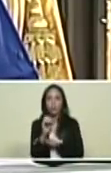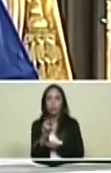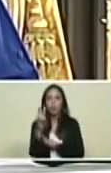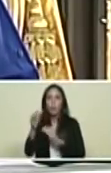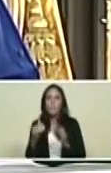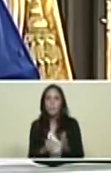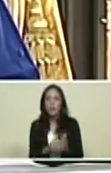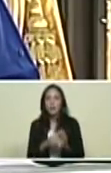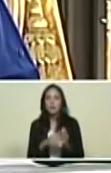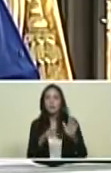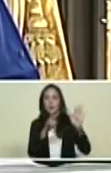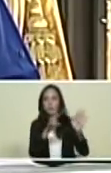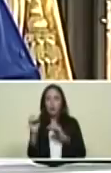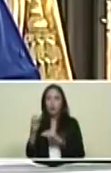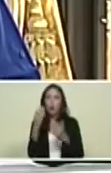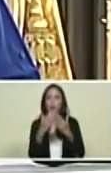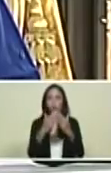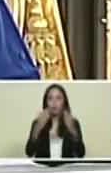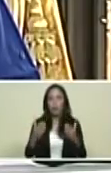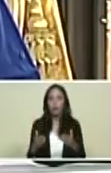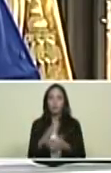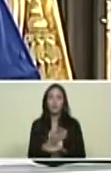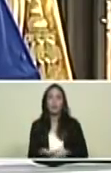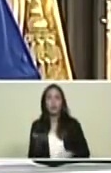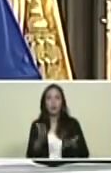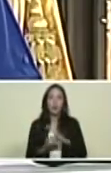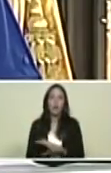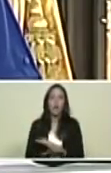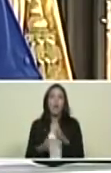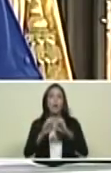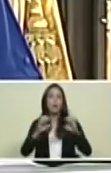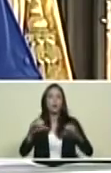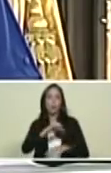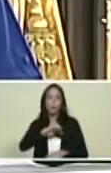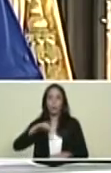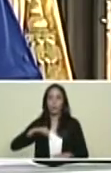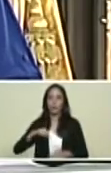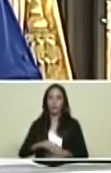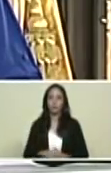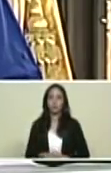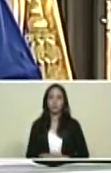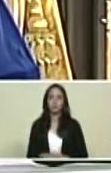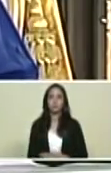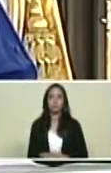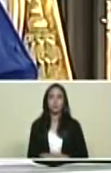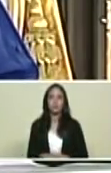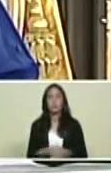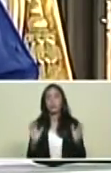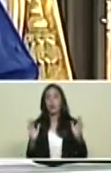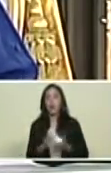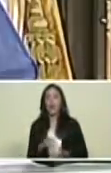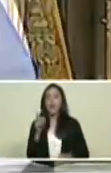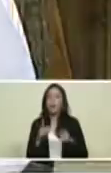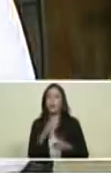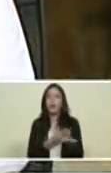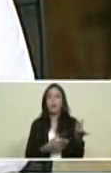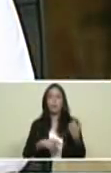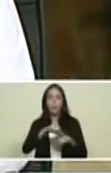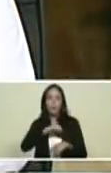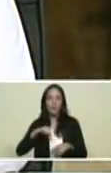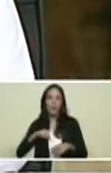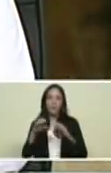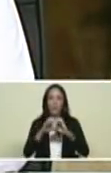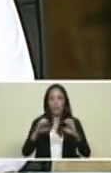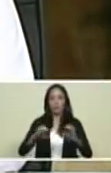1.202.573 estudiantes están en la educación privada, la educación comercial,